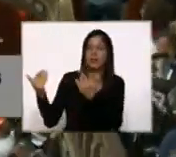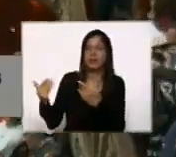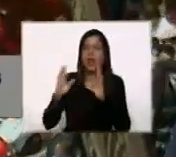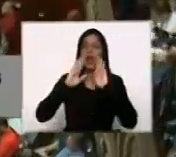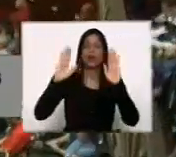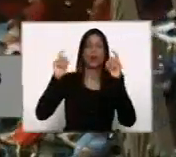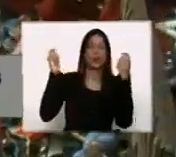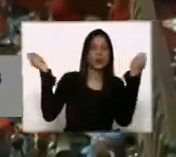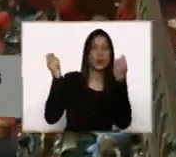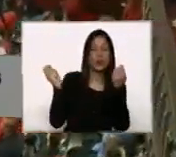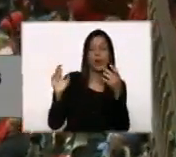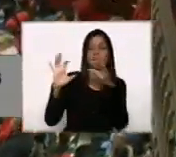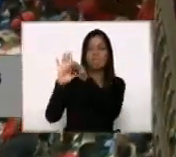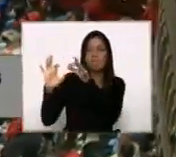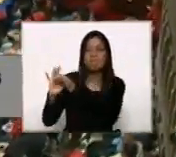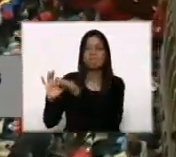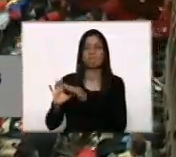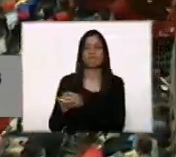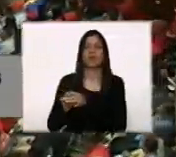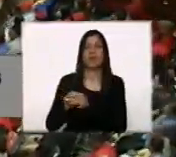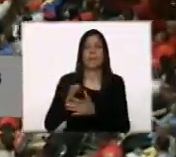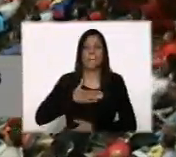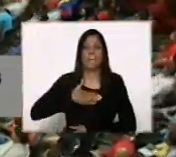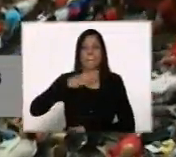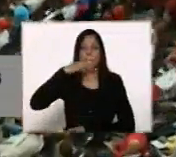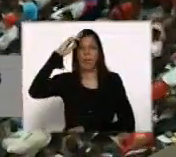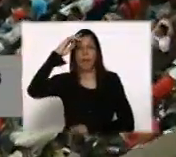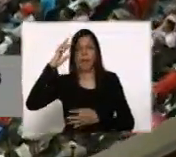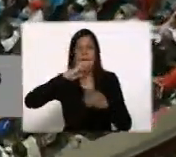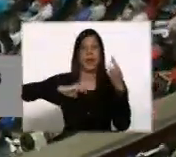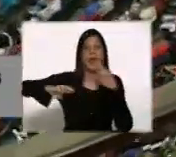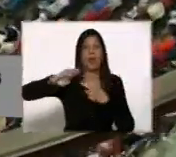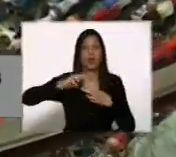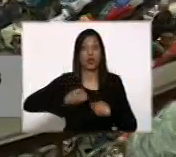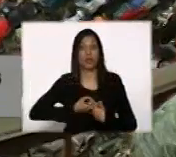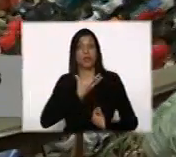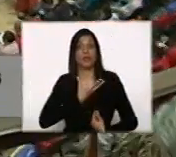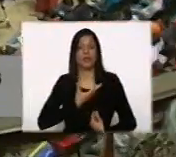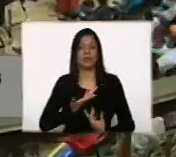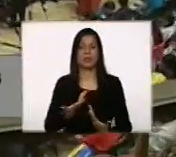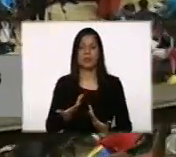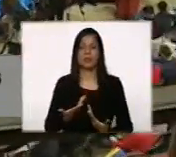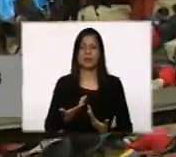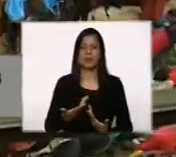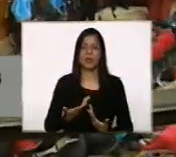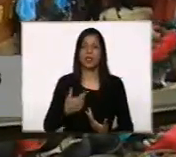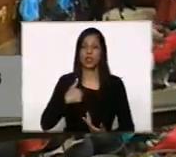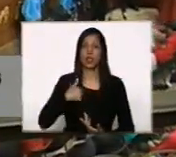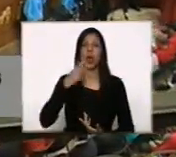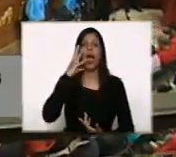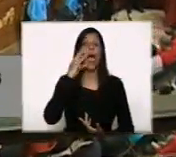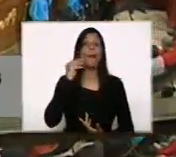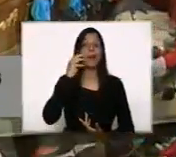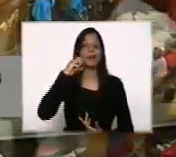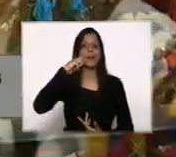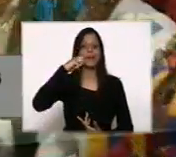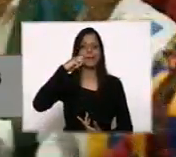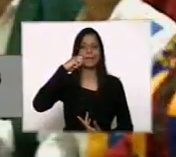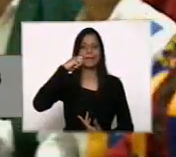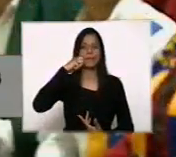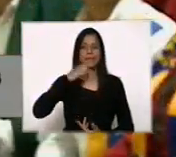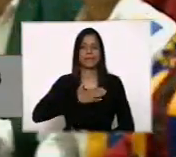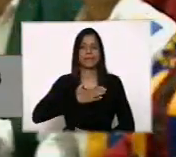y se alió con aquellos grupos que eran revolucionarios. Entonces, pudiera decir muchas cosas, pero simplemente